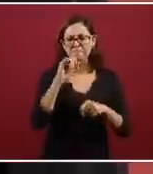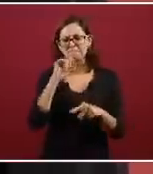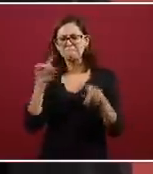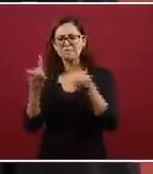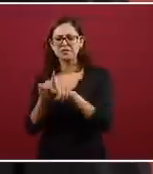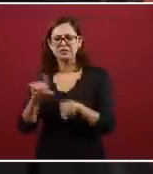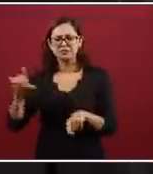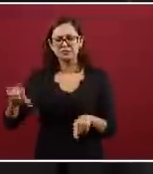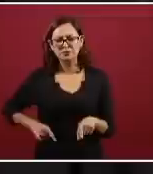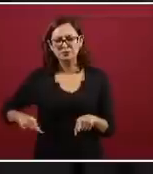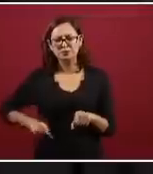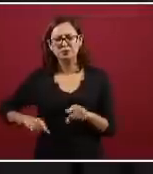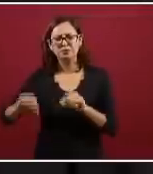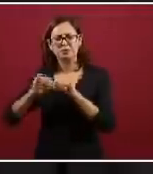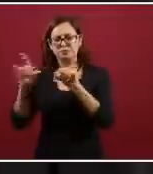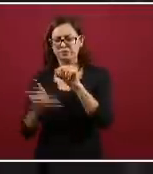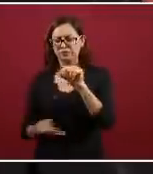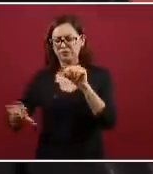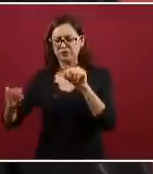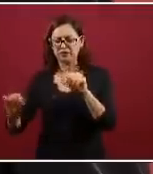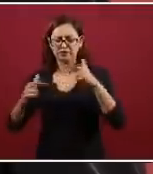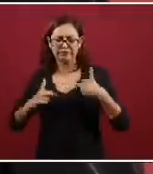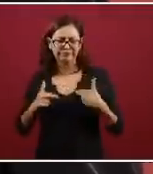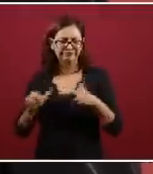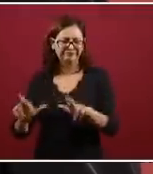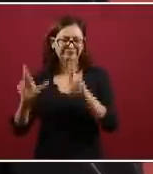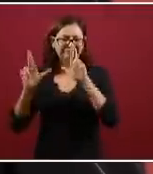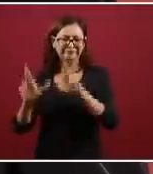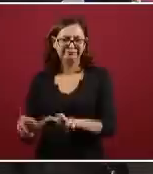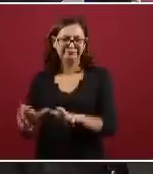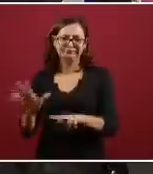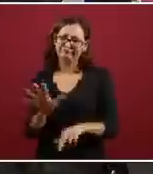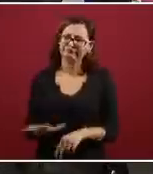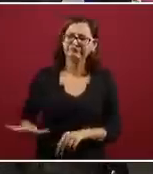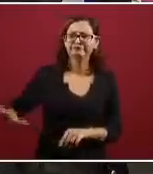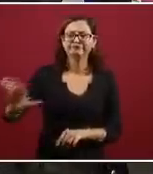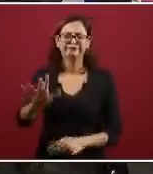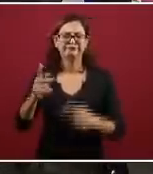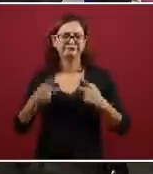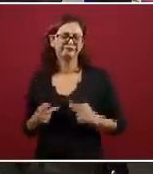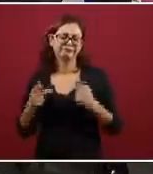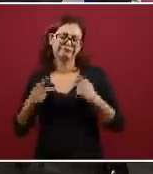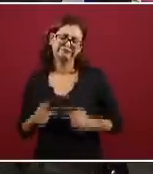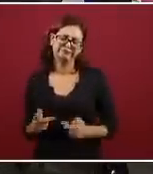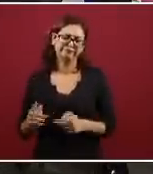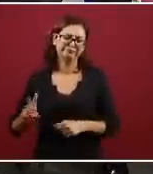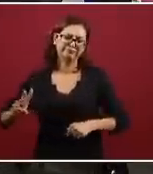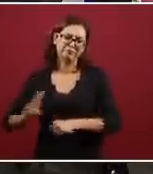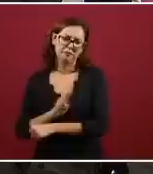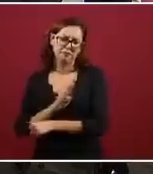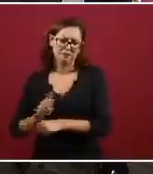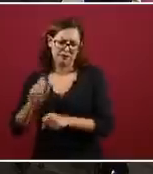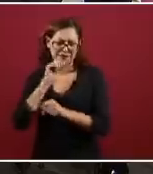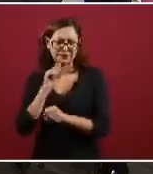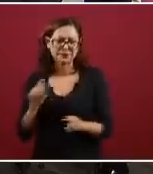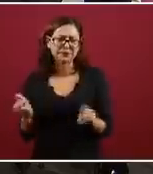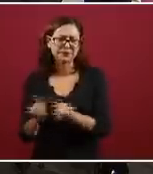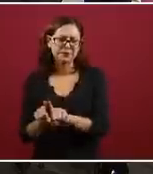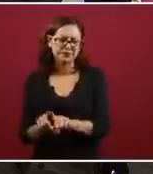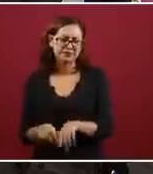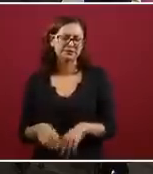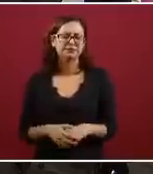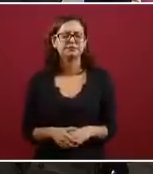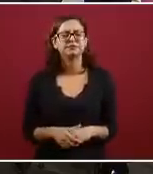del gobierno que representa el interés de los ciudadanos, el interés del pueblo.